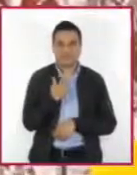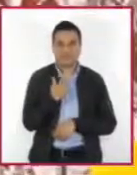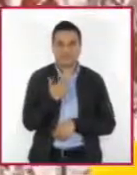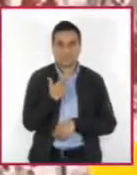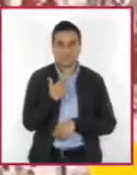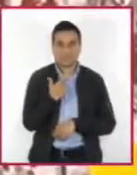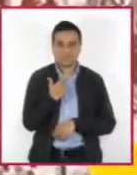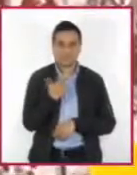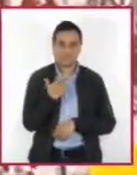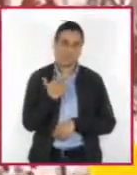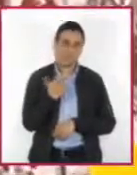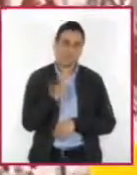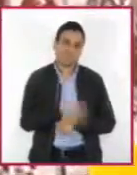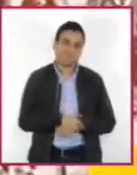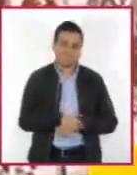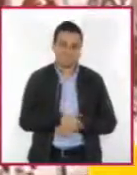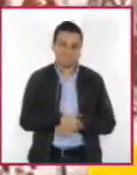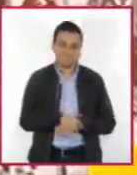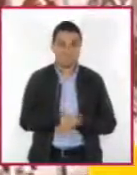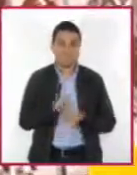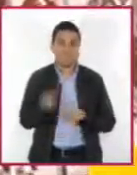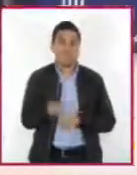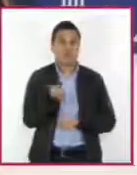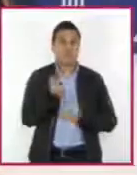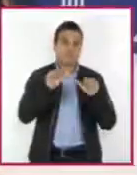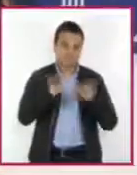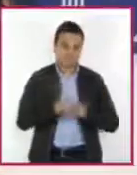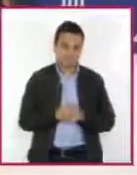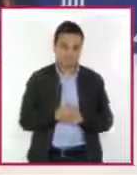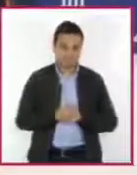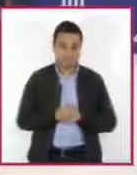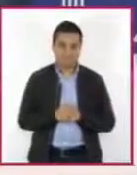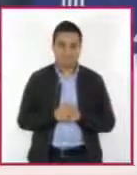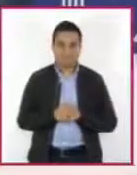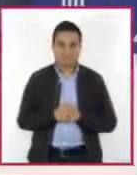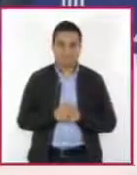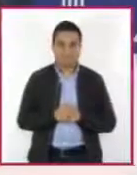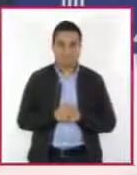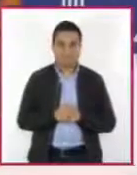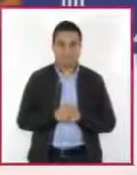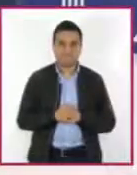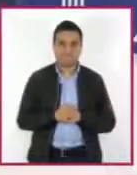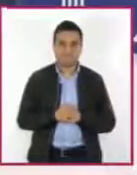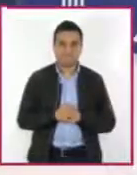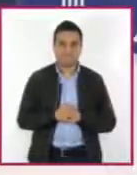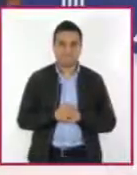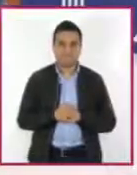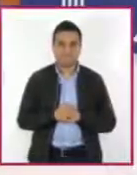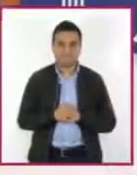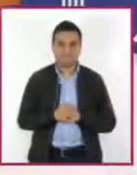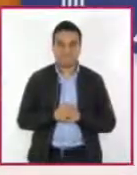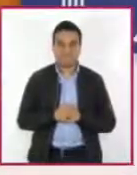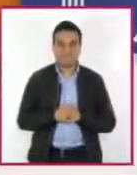1, 2, 3, 4, 5, 6, 7. Se salvaron de pregunta otra vez. Pero más difícil. Maestra.